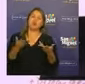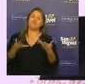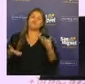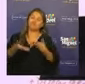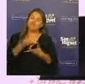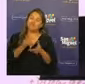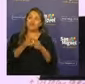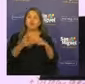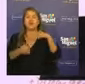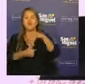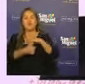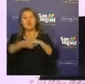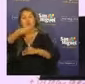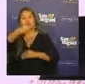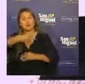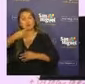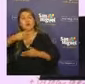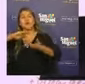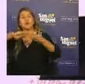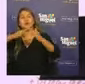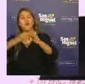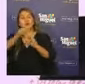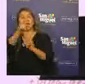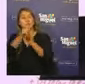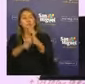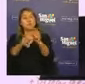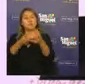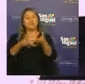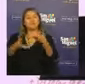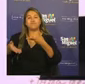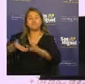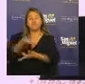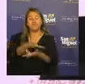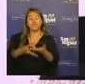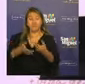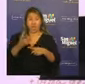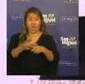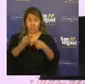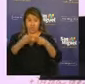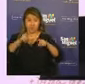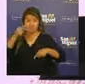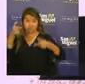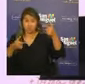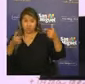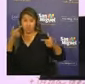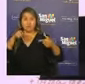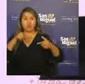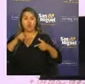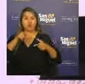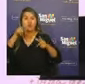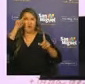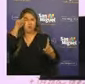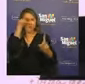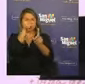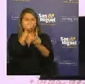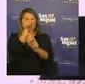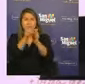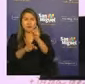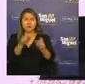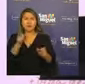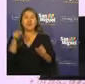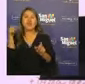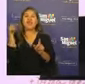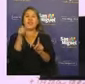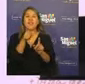Municipal, con la comunidad, uno tiene legítimas diferencias políticas. Pero cuando se trata de las personas, las personas primero,